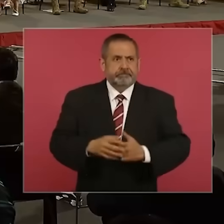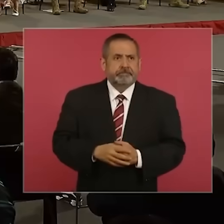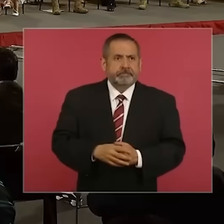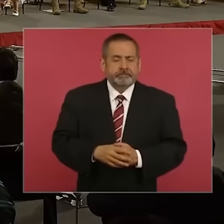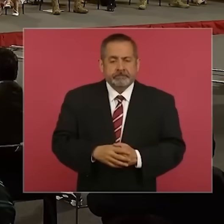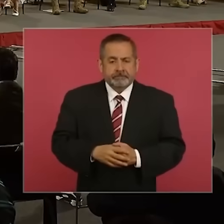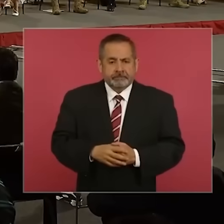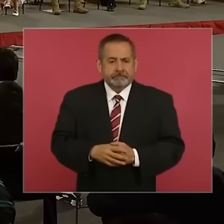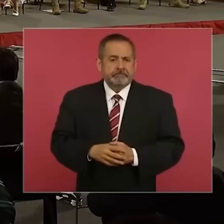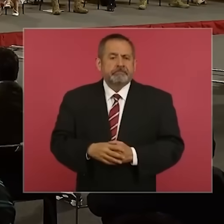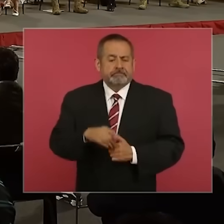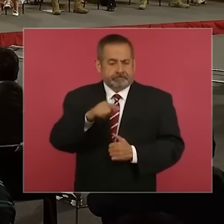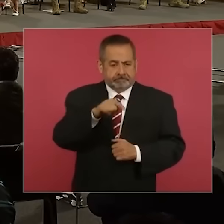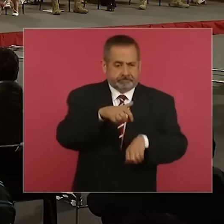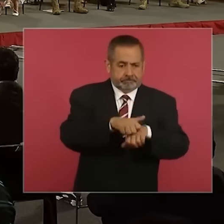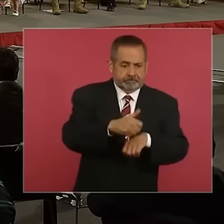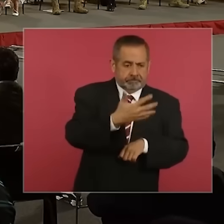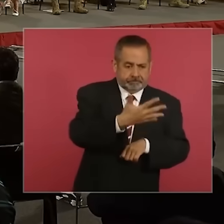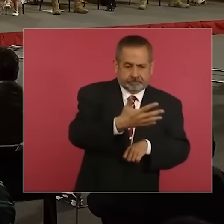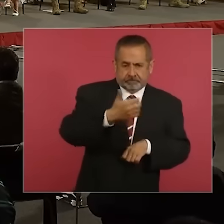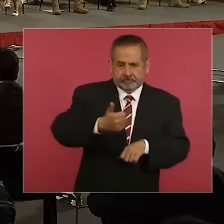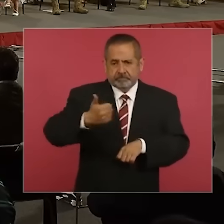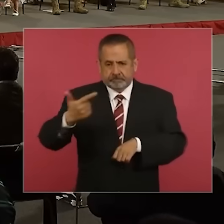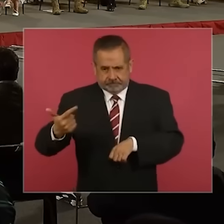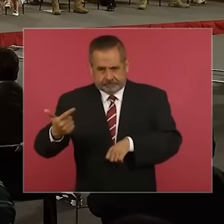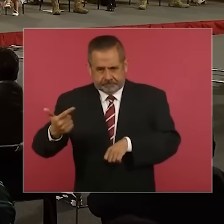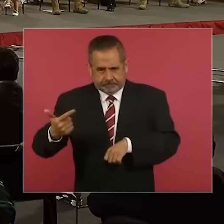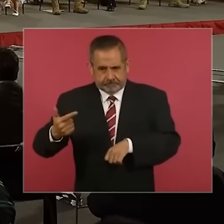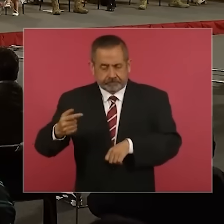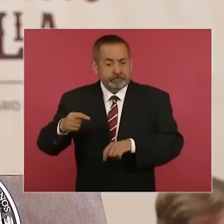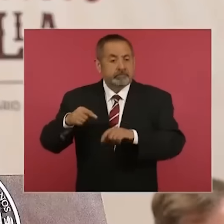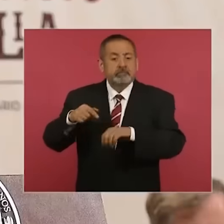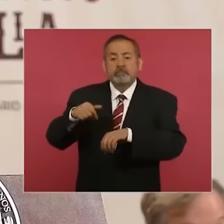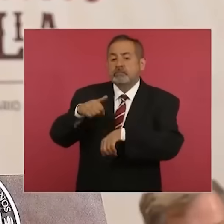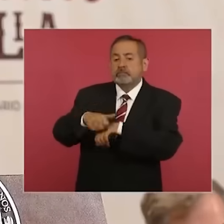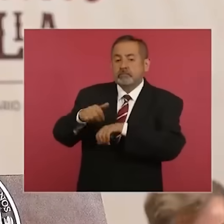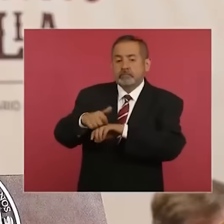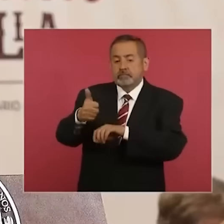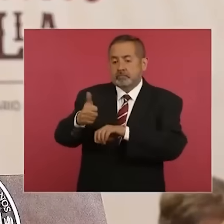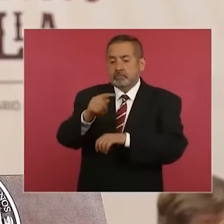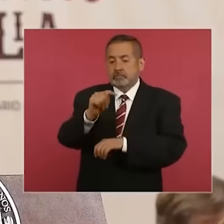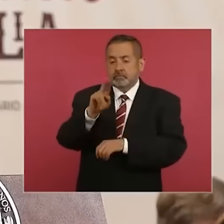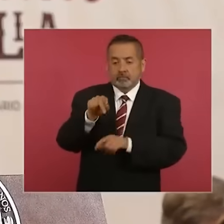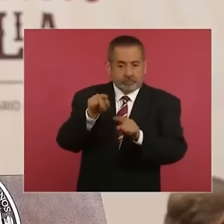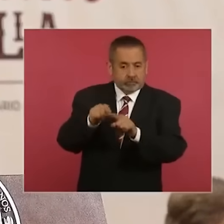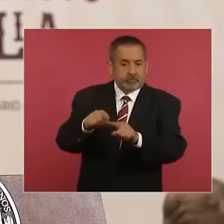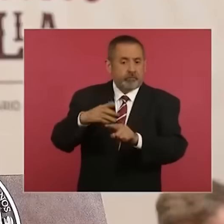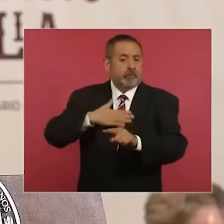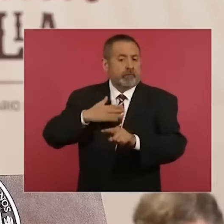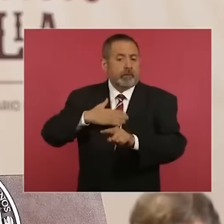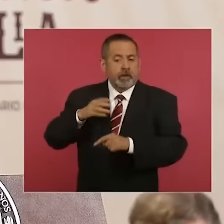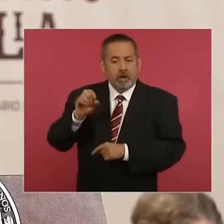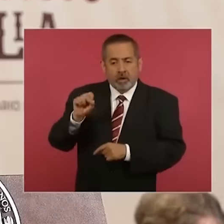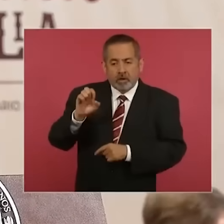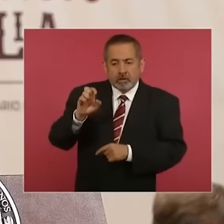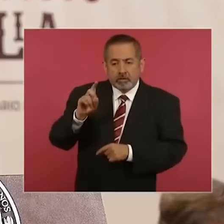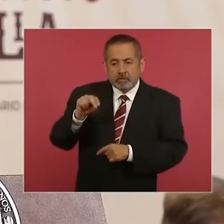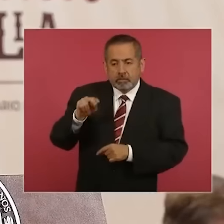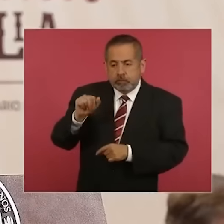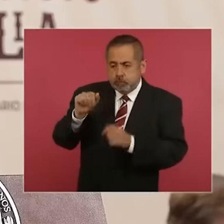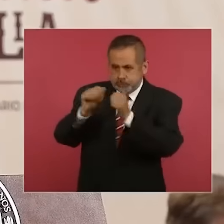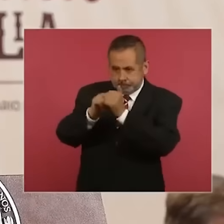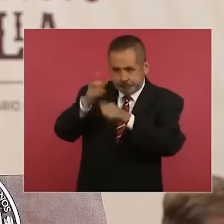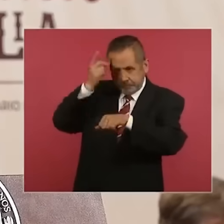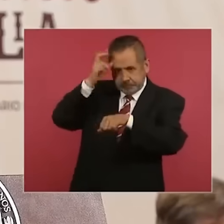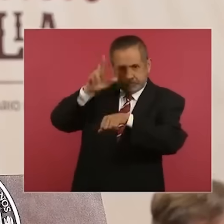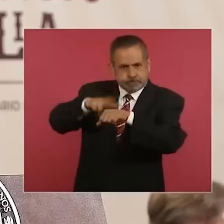Además de la construcción de los tramos 5 Norte, 6 y 7, en el tramo 6 que va de Tulum a Chetumal, la Secretaría de la Defensa Nacional, a través de la